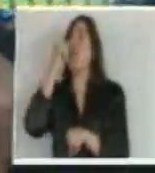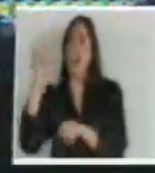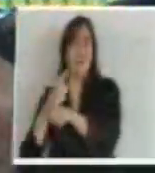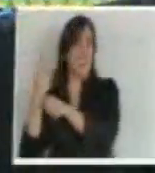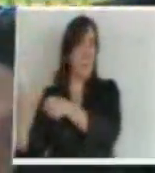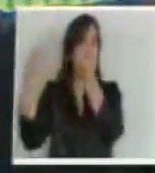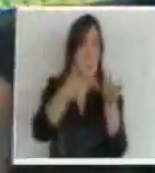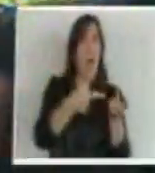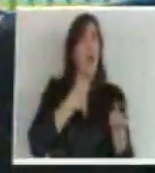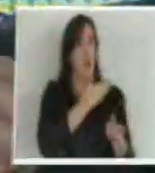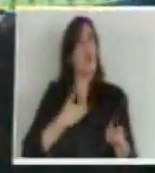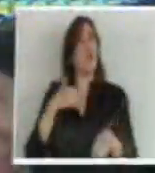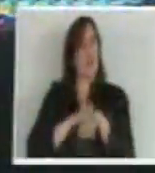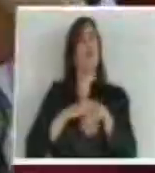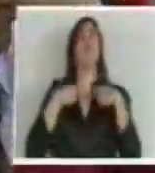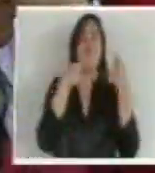darle?